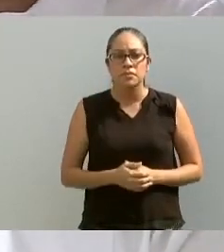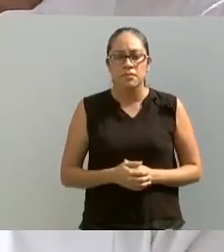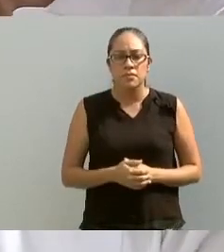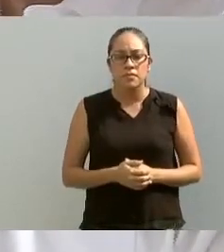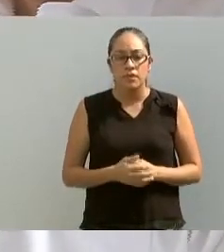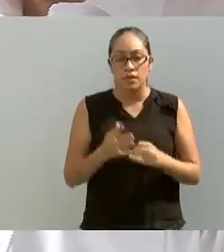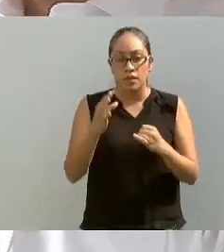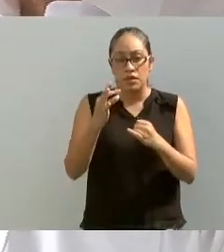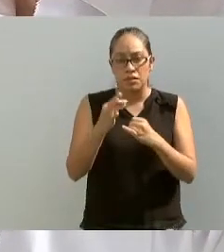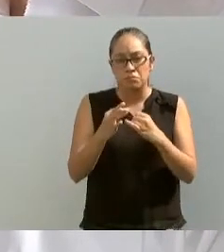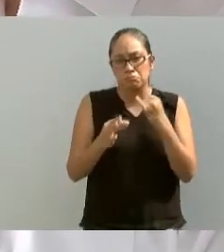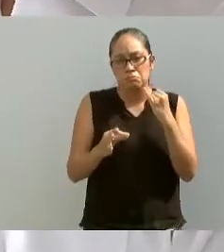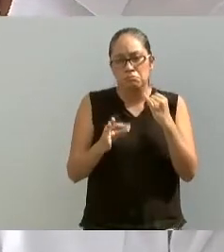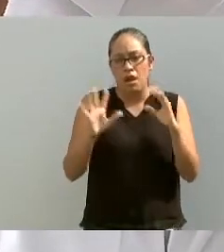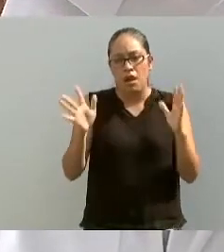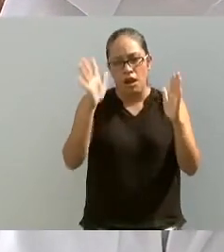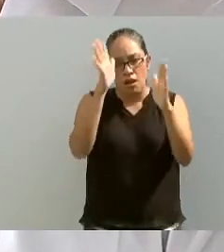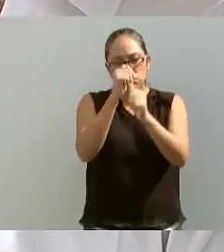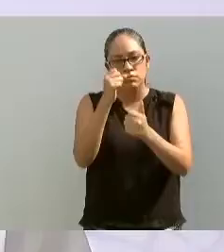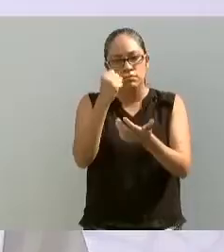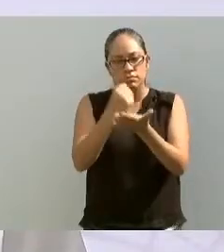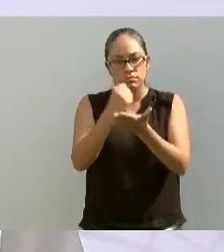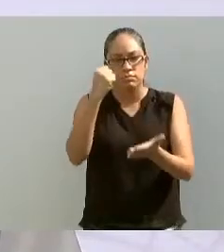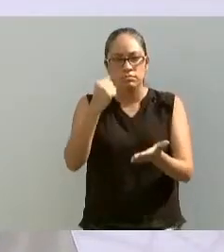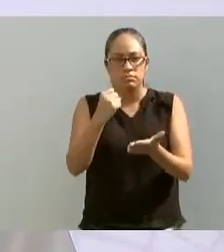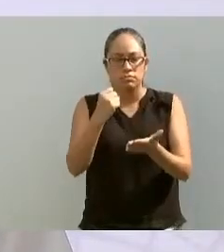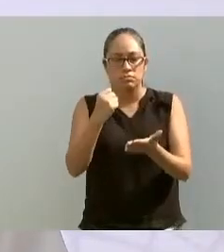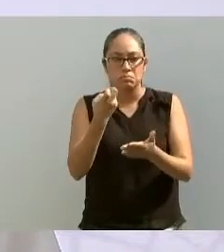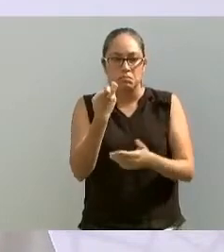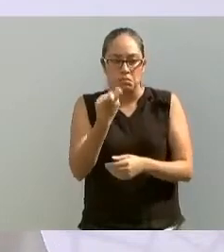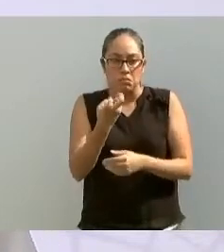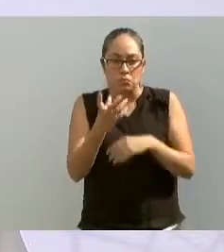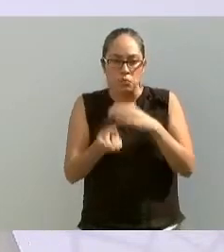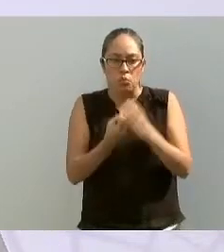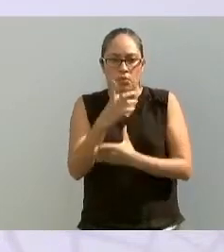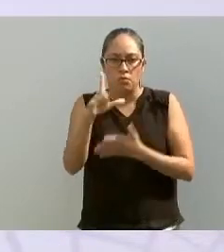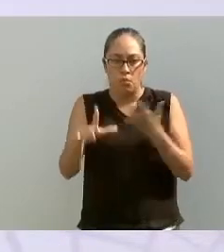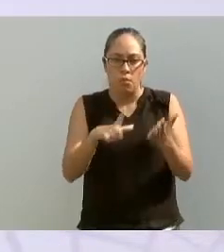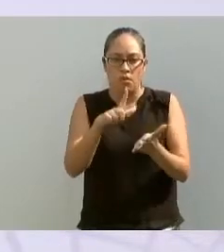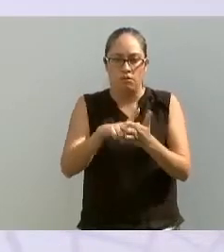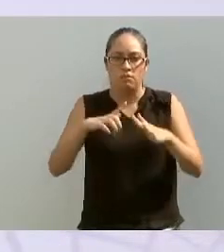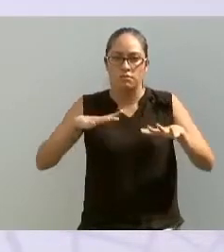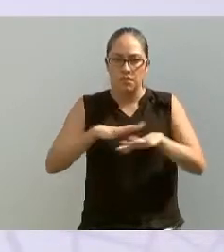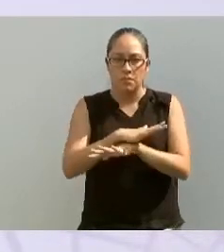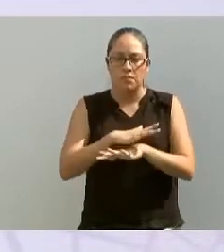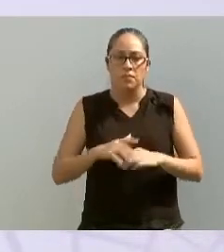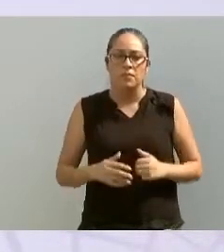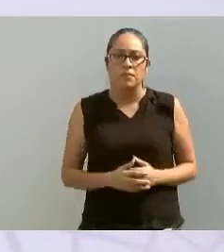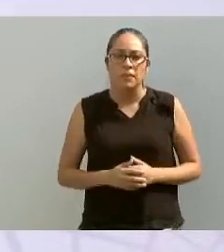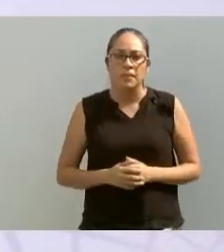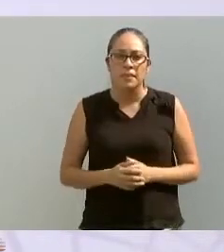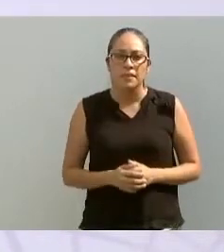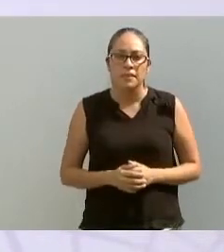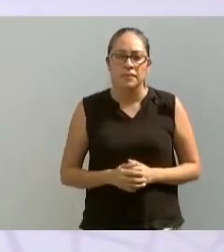se logró la aprobación de esta reforma. Nada más imaginemos